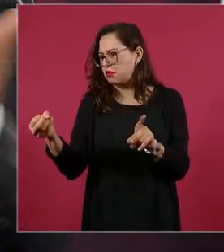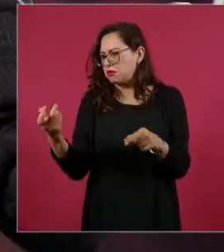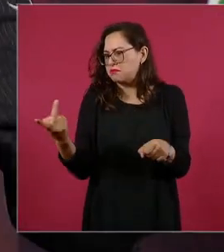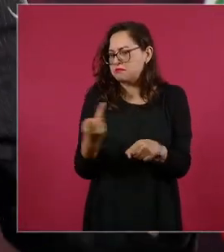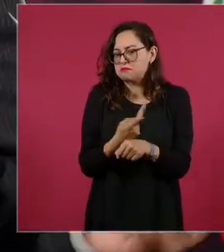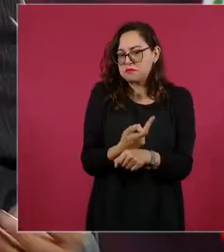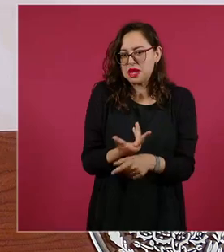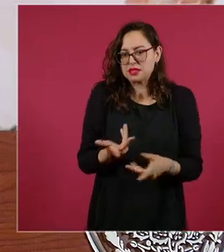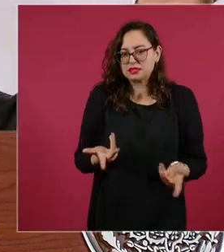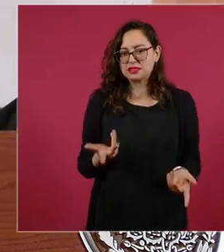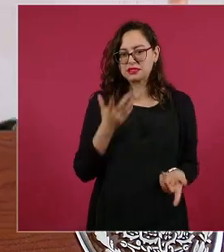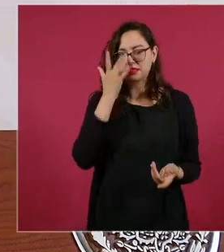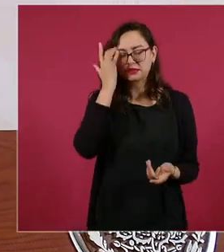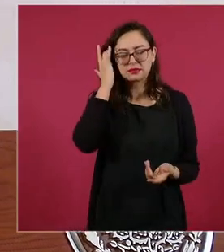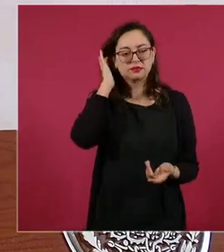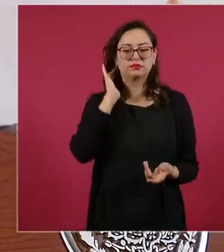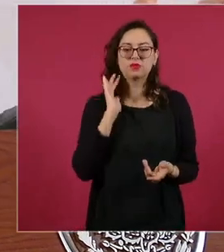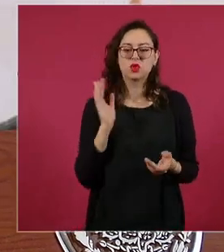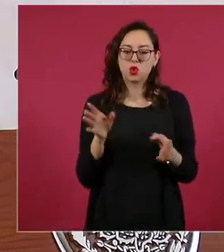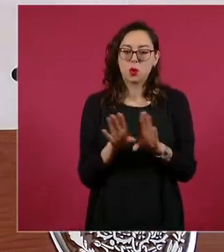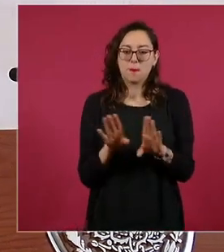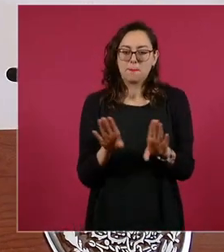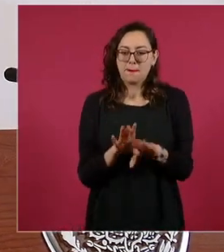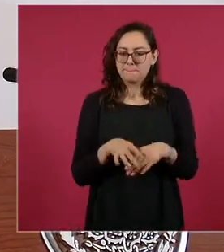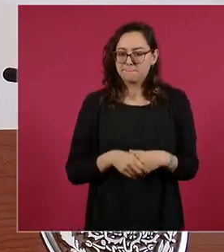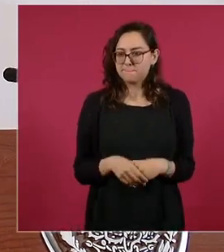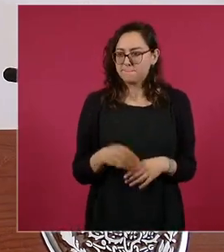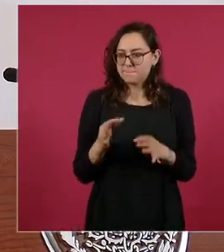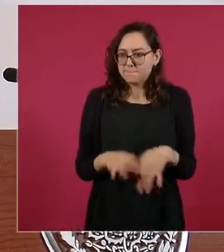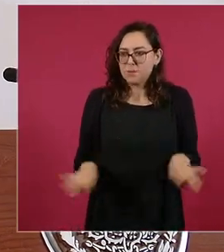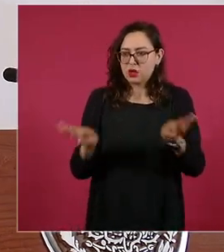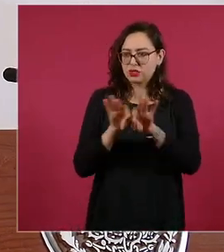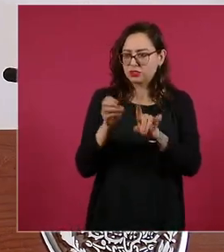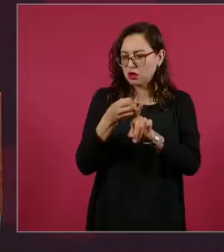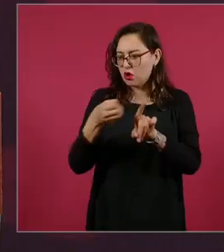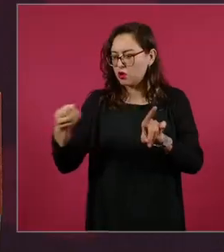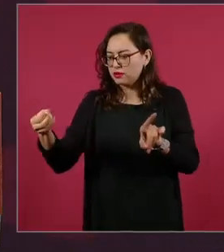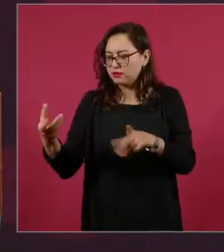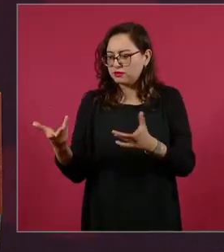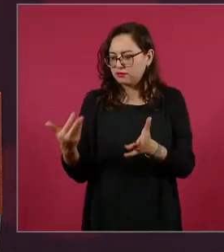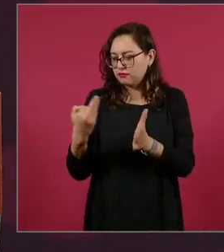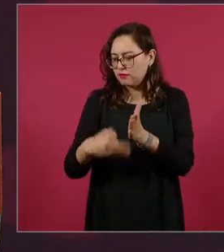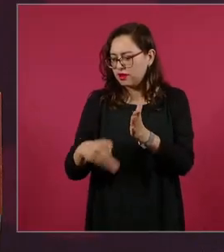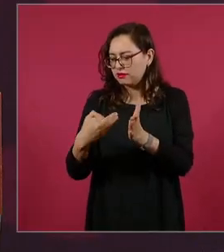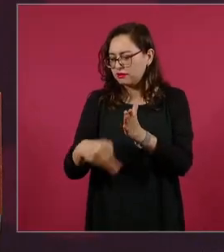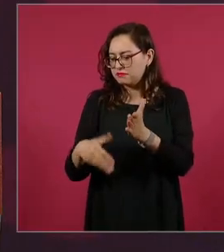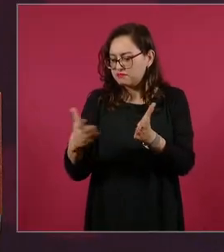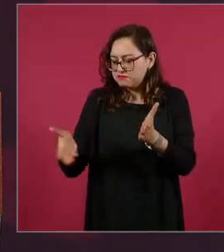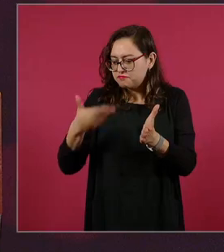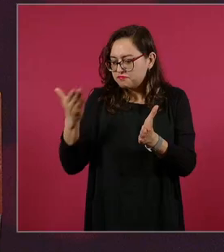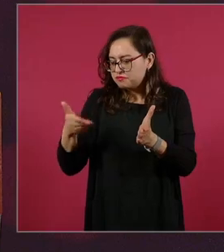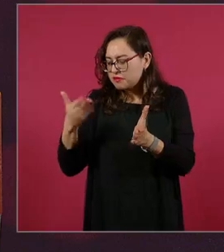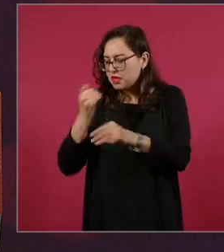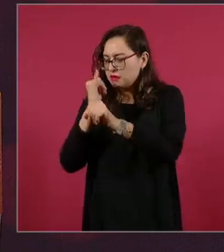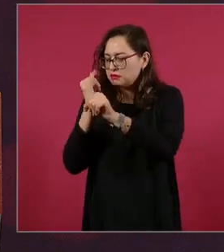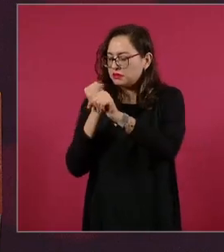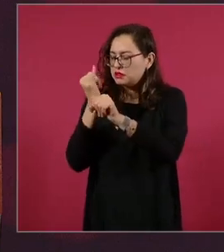pues no cómo se va a meter a buscar papeles si no está ordenado requiere